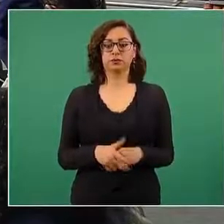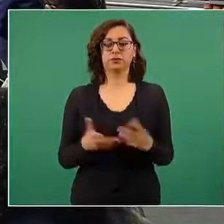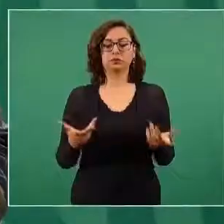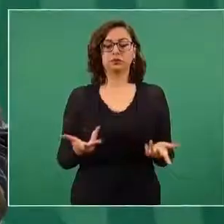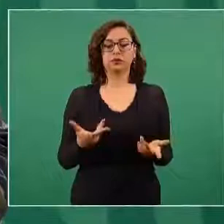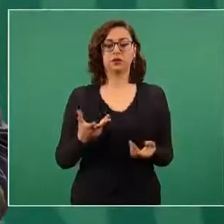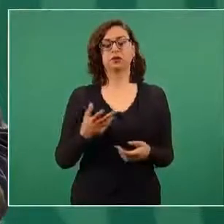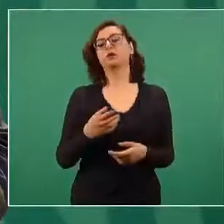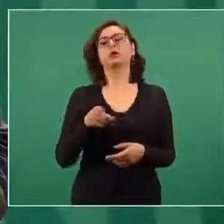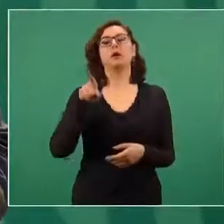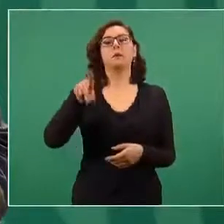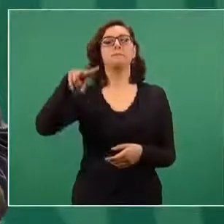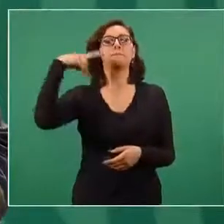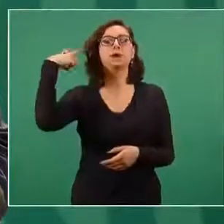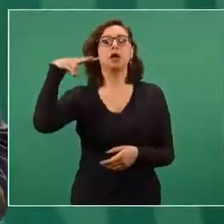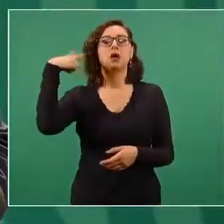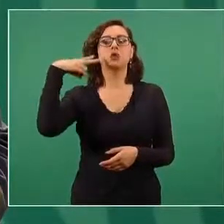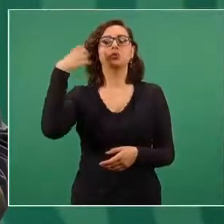Veracruz,